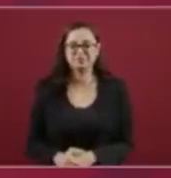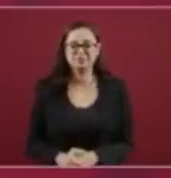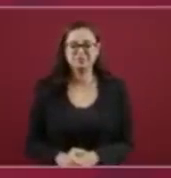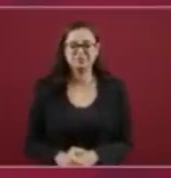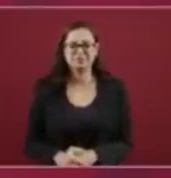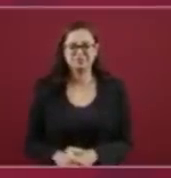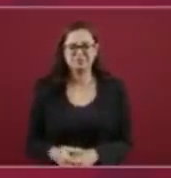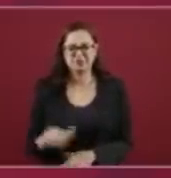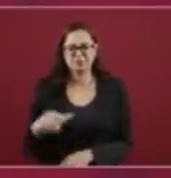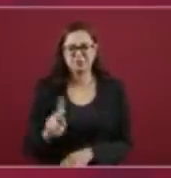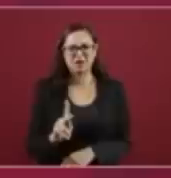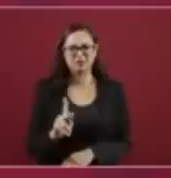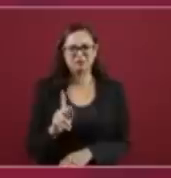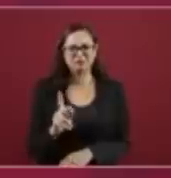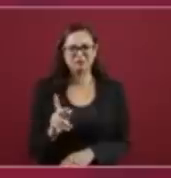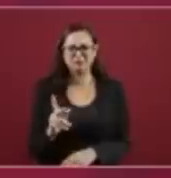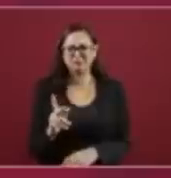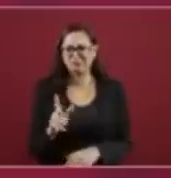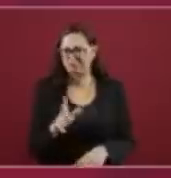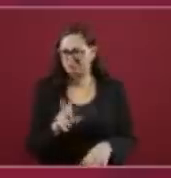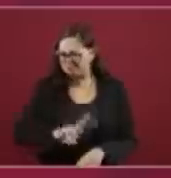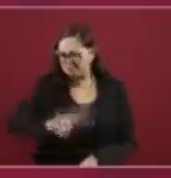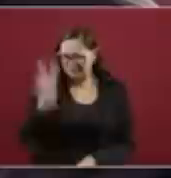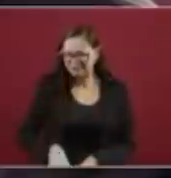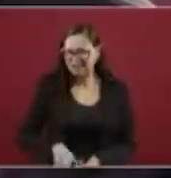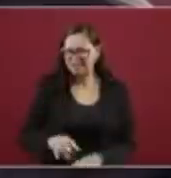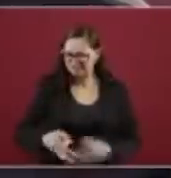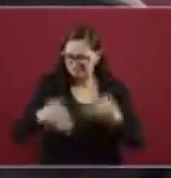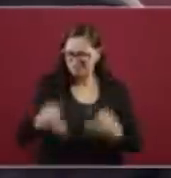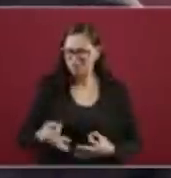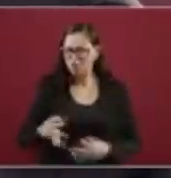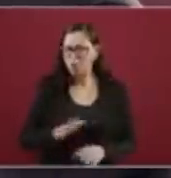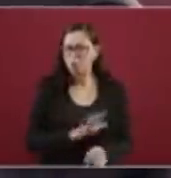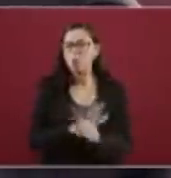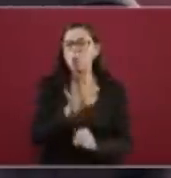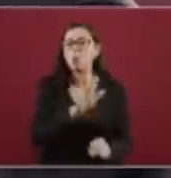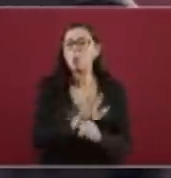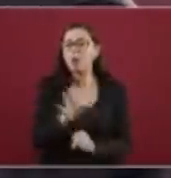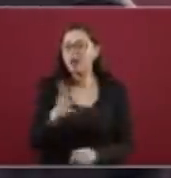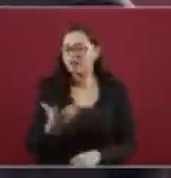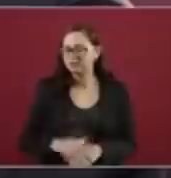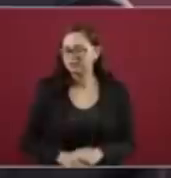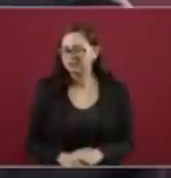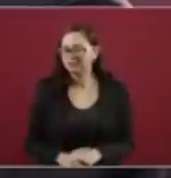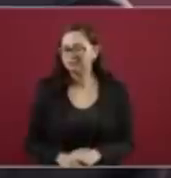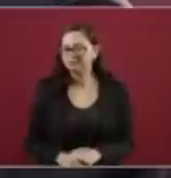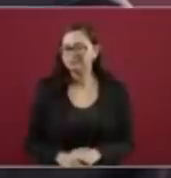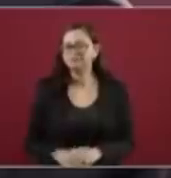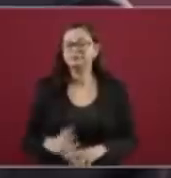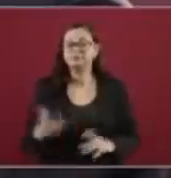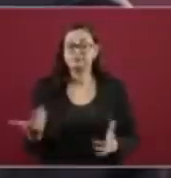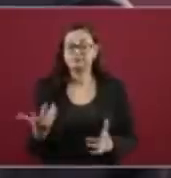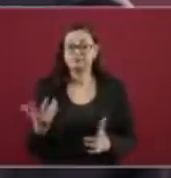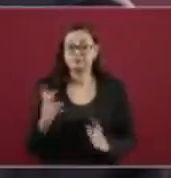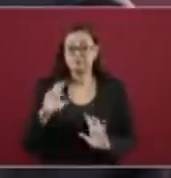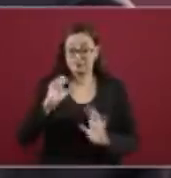planteó desde el principio es de que todo el apoyo del